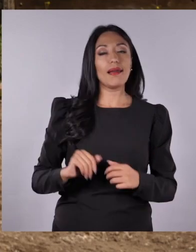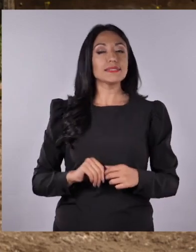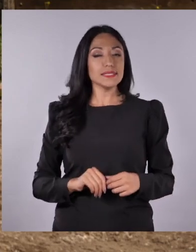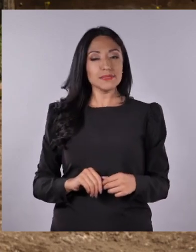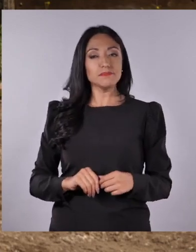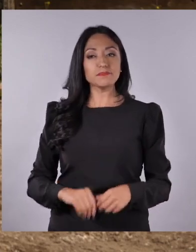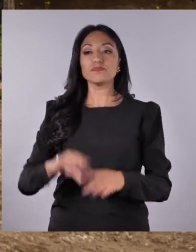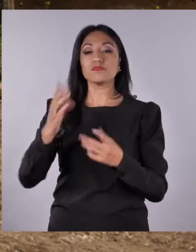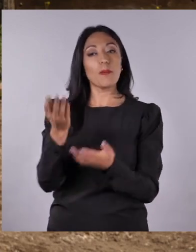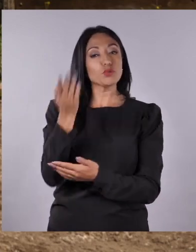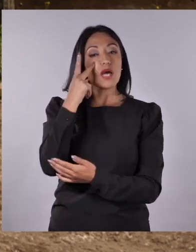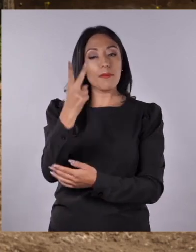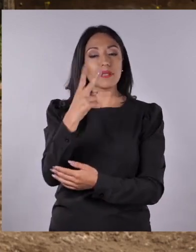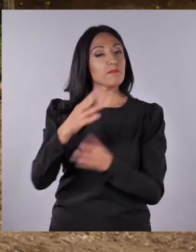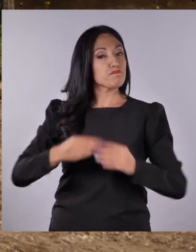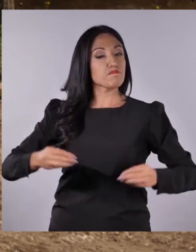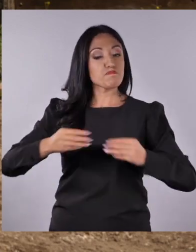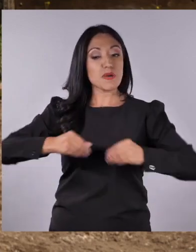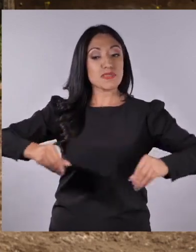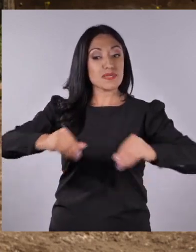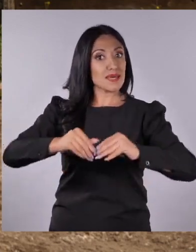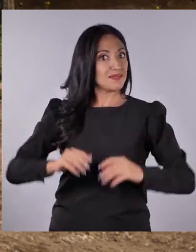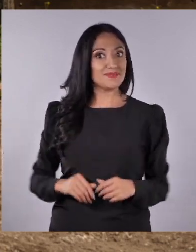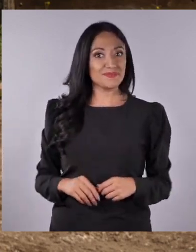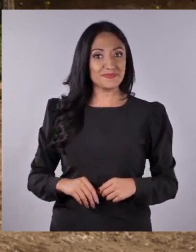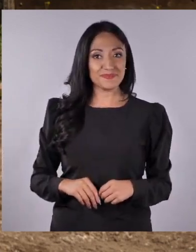Así que, a conseguir el material. ¡Ahí voy!